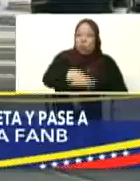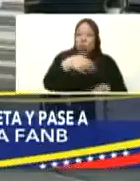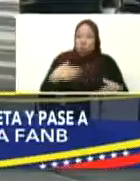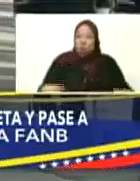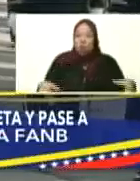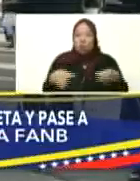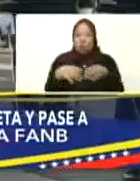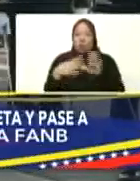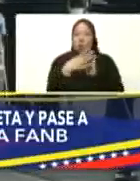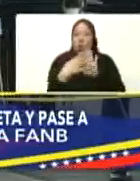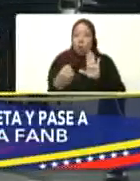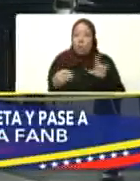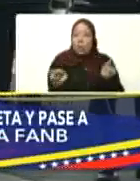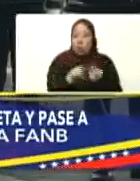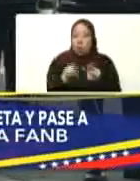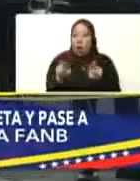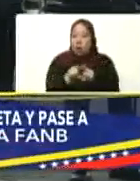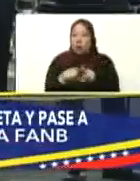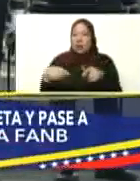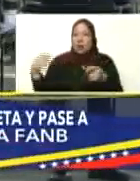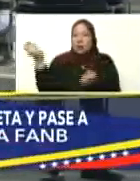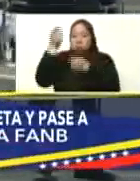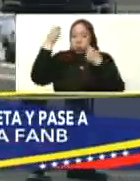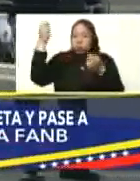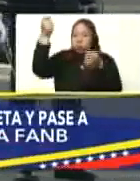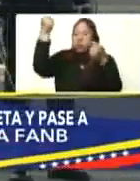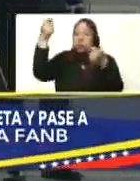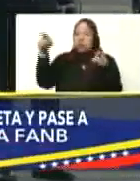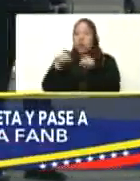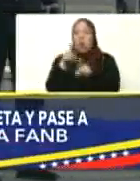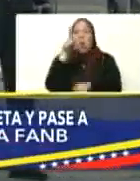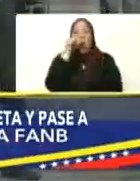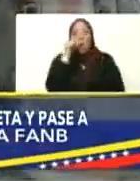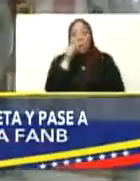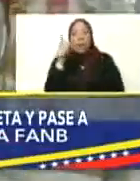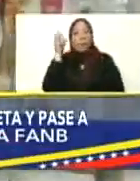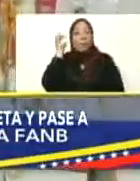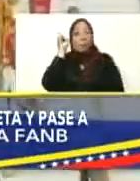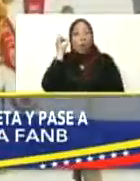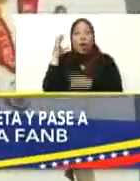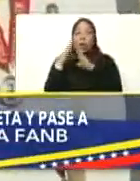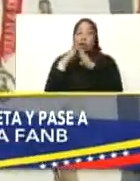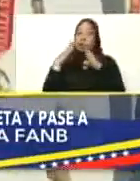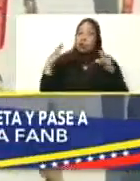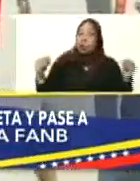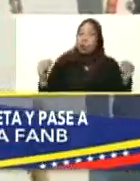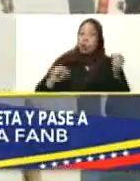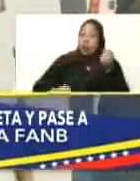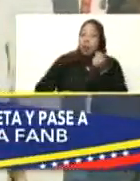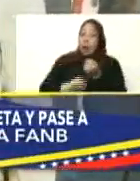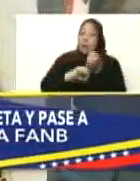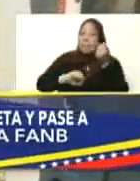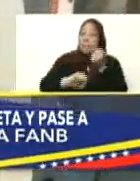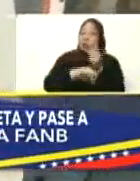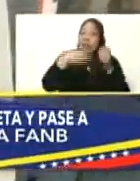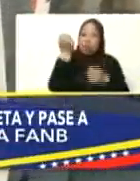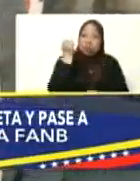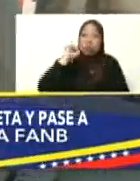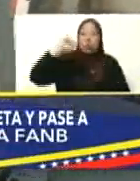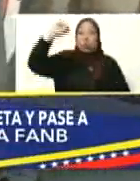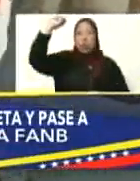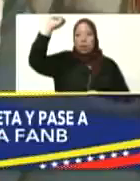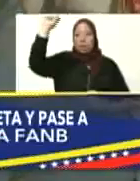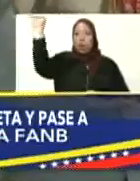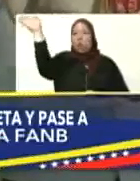razón, todo hombre y mujer que se precie de ser revolucionario y seguidor de esta bandera debe